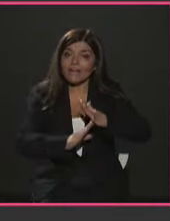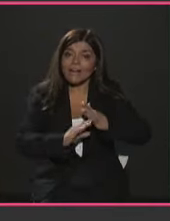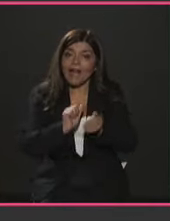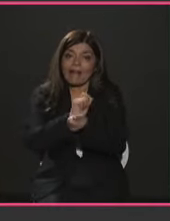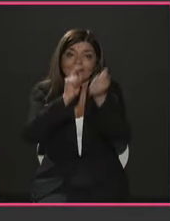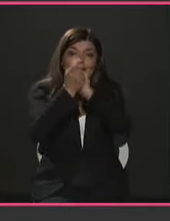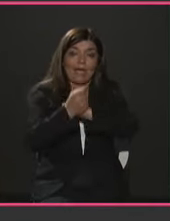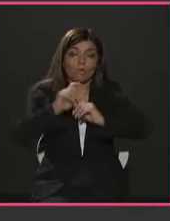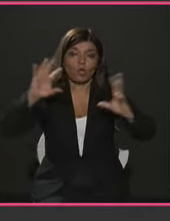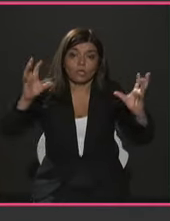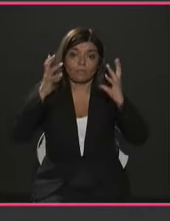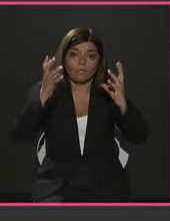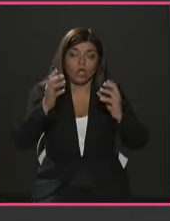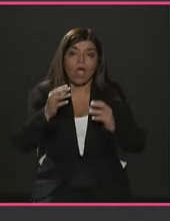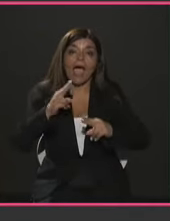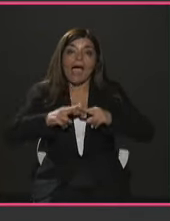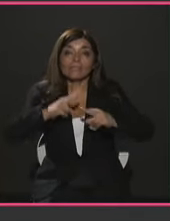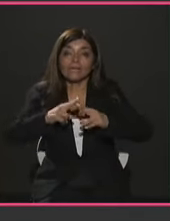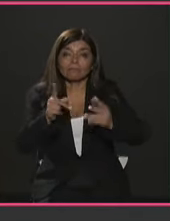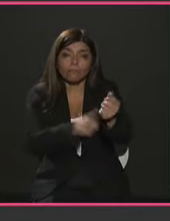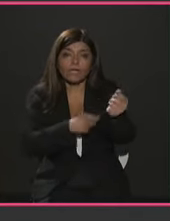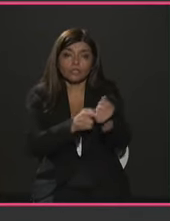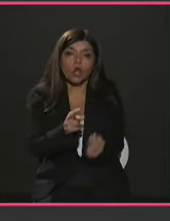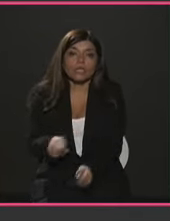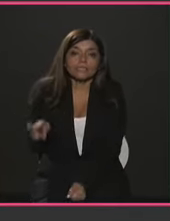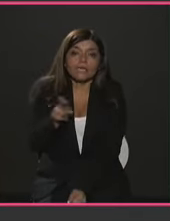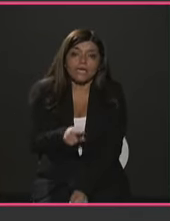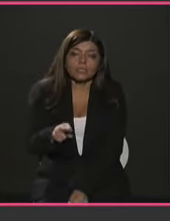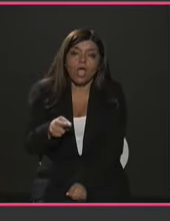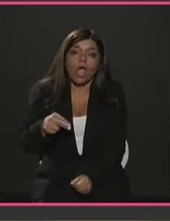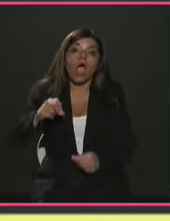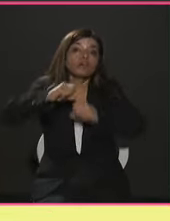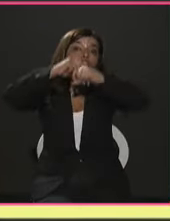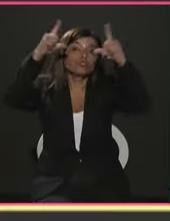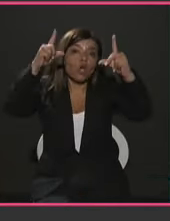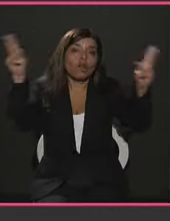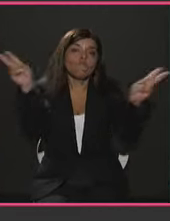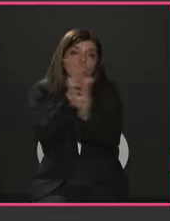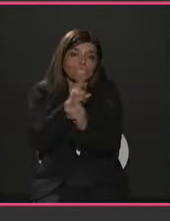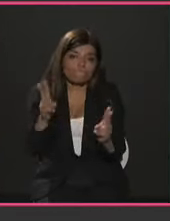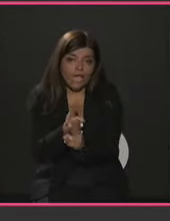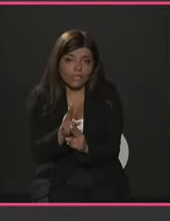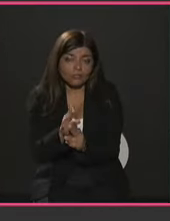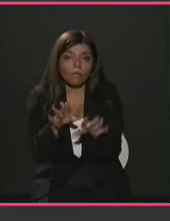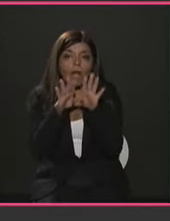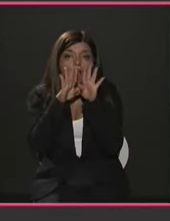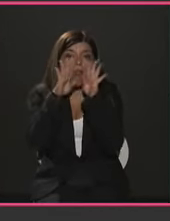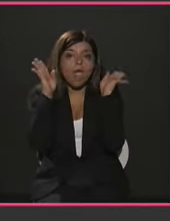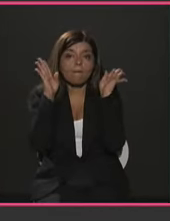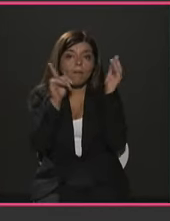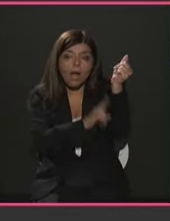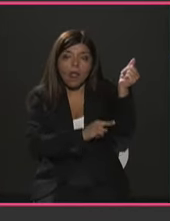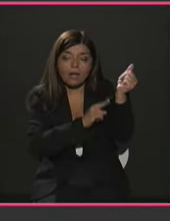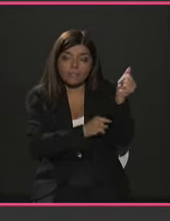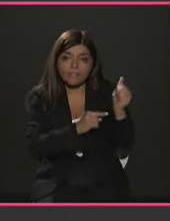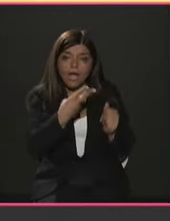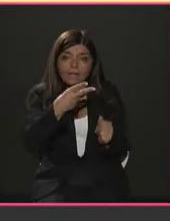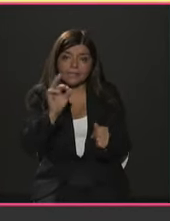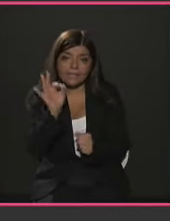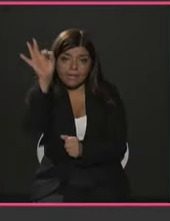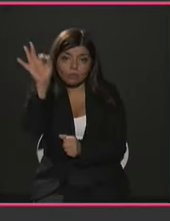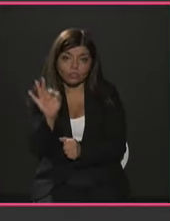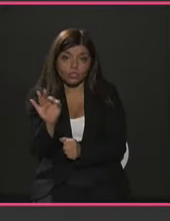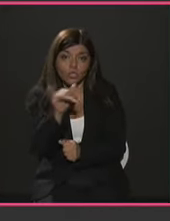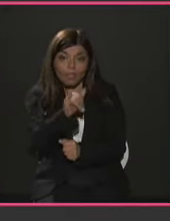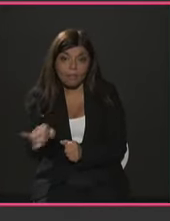producir mucha electricidad renovable con el sol el viento y otros para limpiar el sector eléctrico ese 30% y después